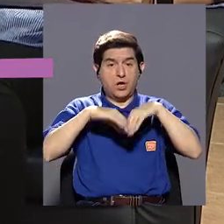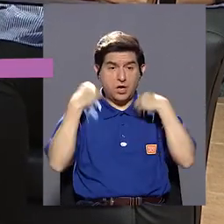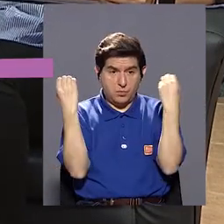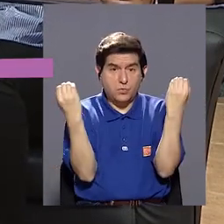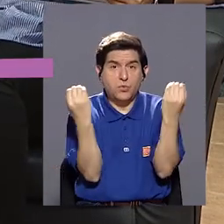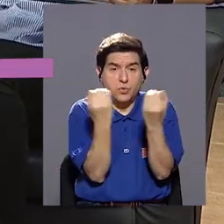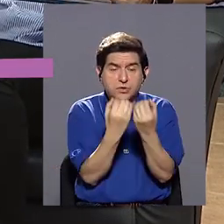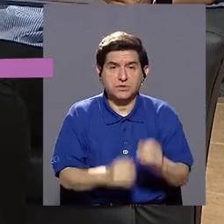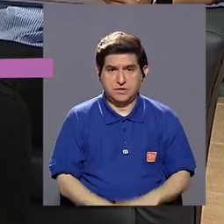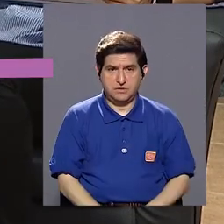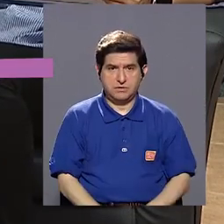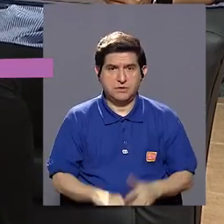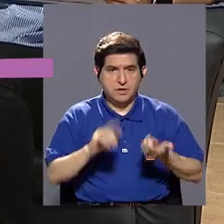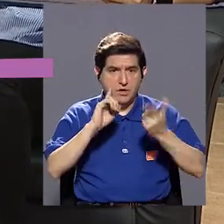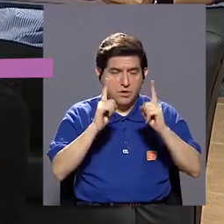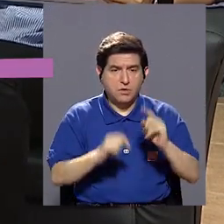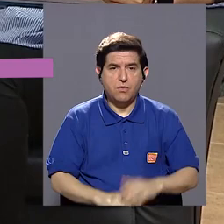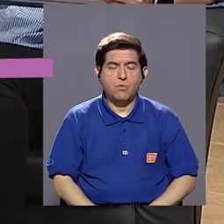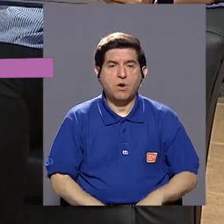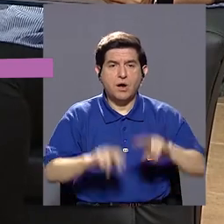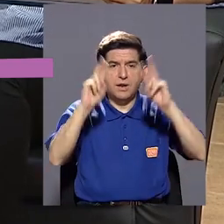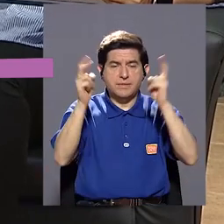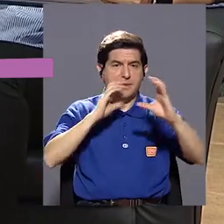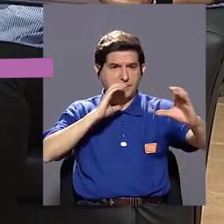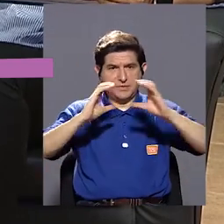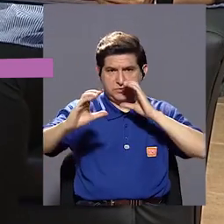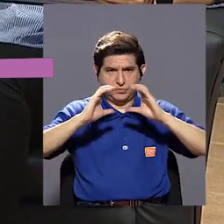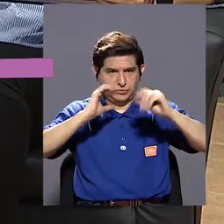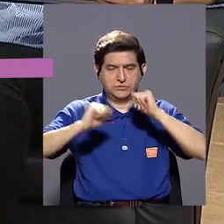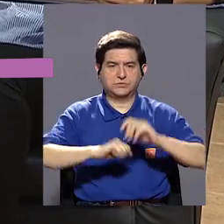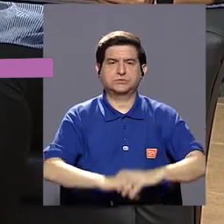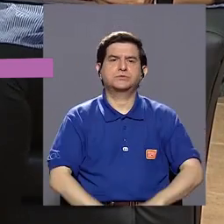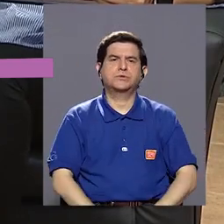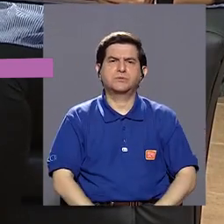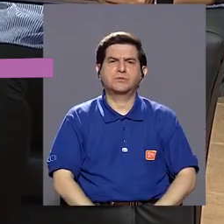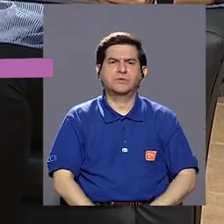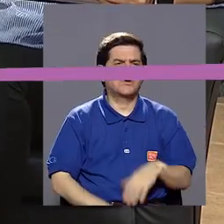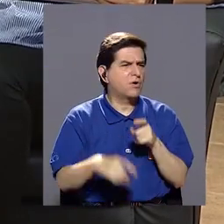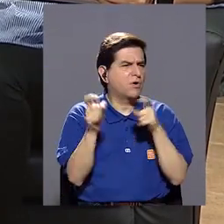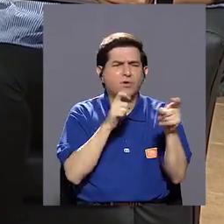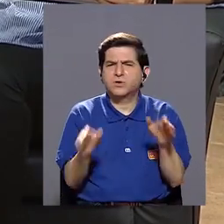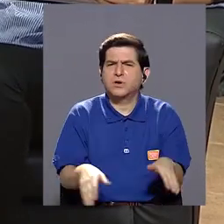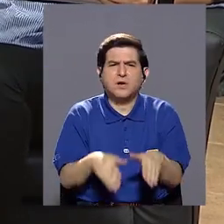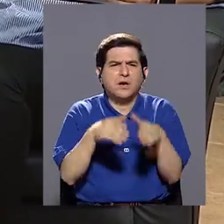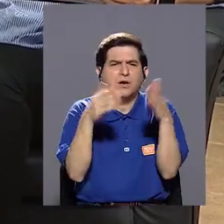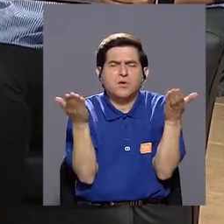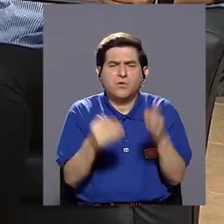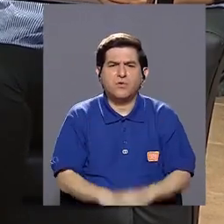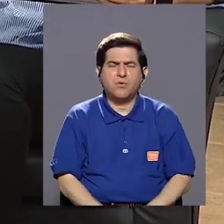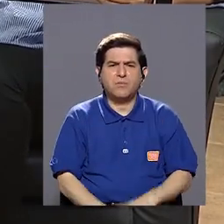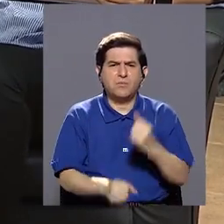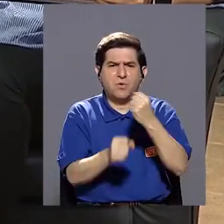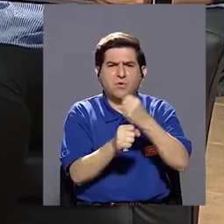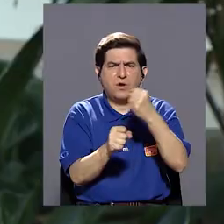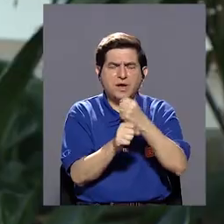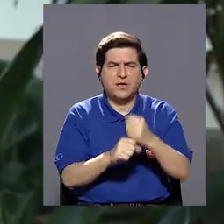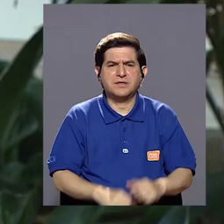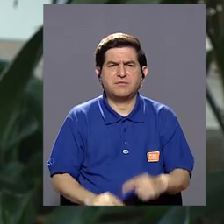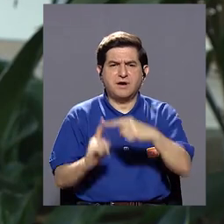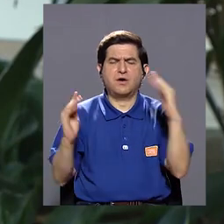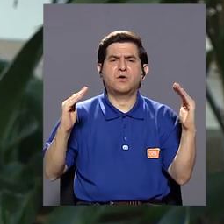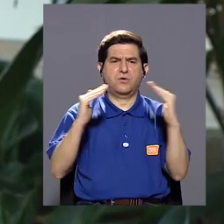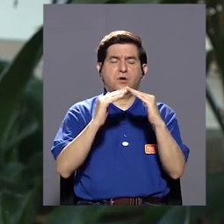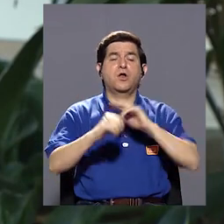organizaciones siempre es los temas de comunicación. ¿Cómo se maneja eso en el teletrabajo?